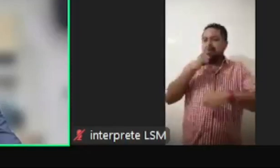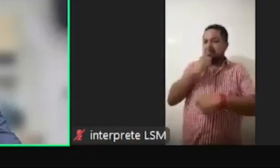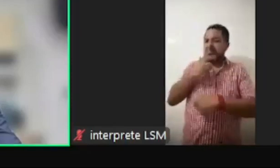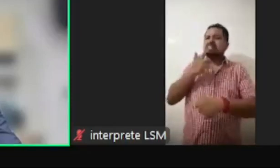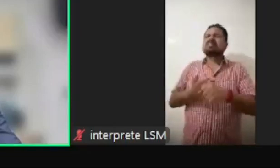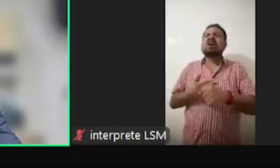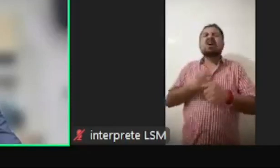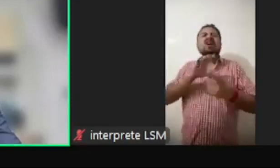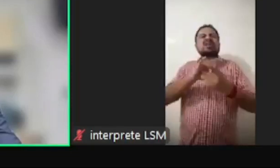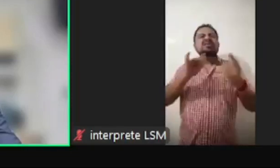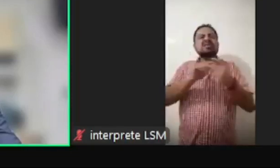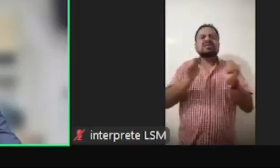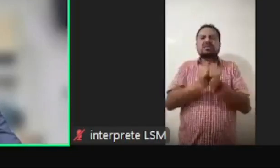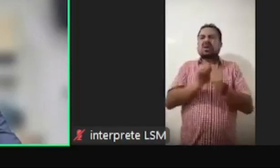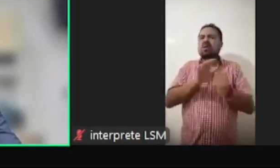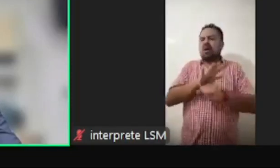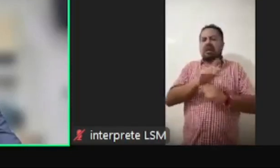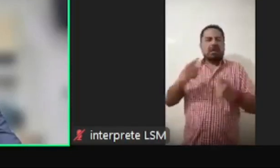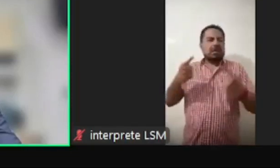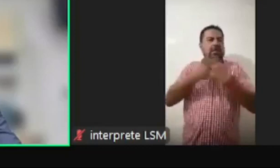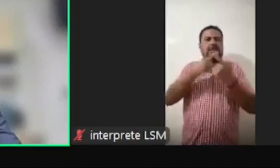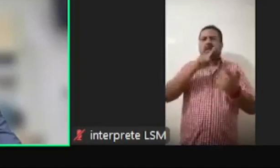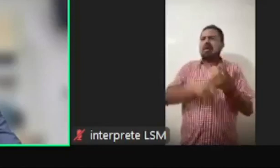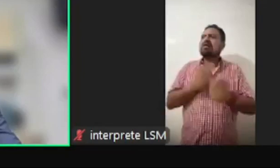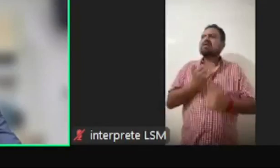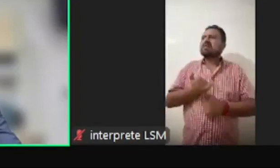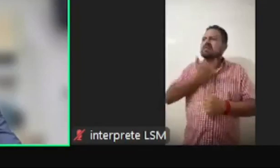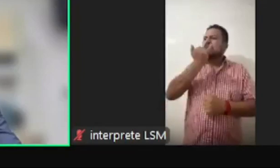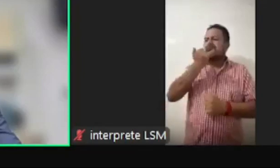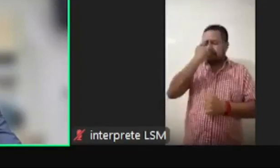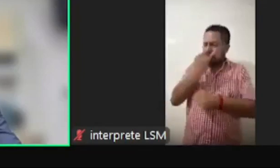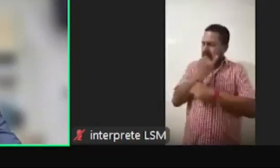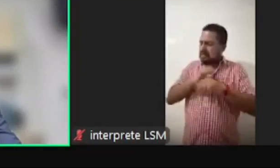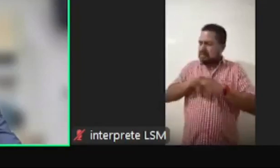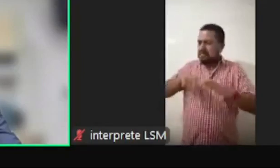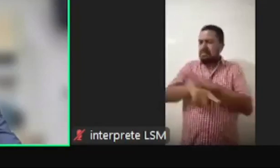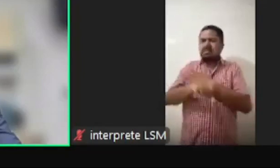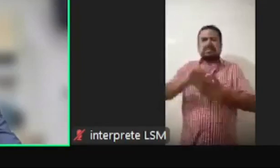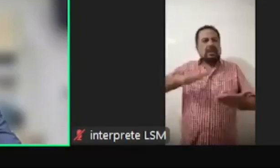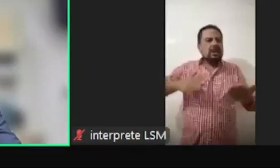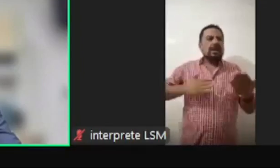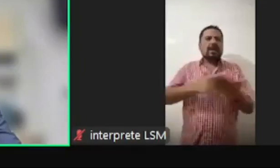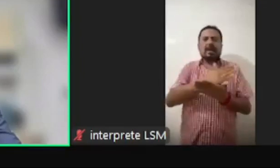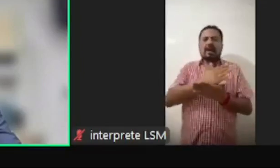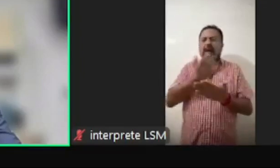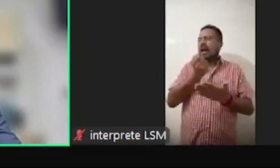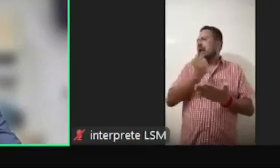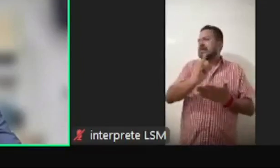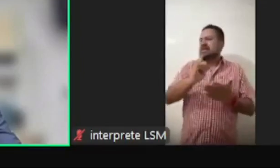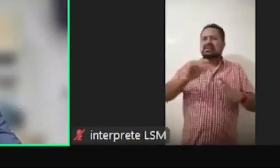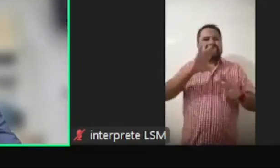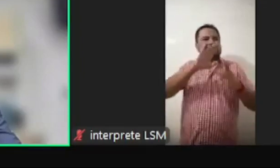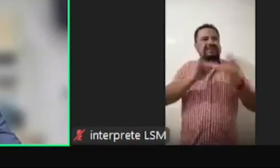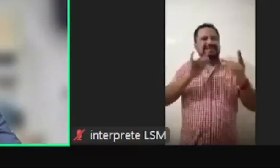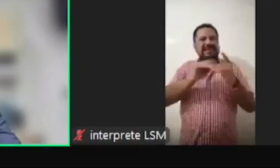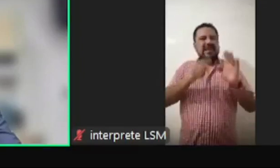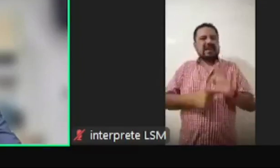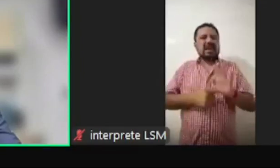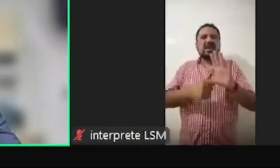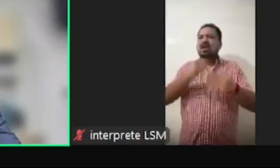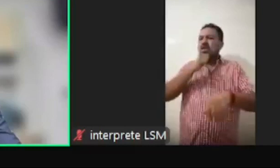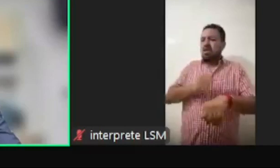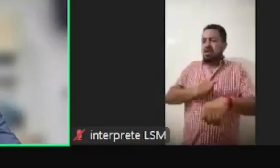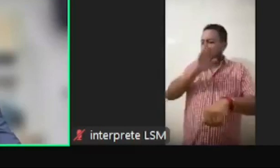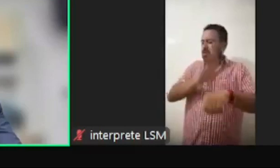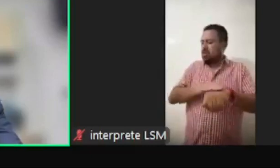autora, la autoridad responsable partió de una premisa incorrecta para realizar el estudio de la improcedencia por extemporaneidad y al ser sustentada en una